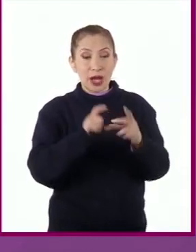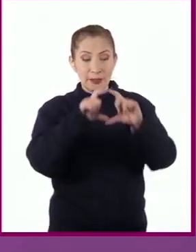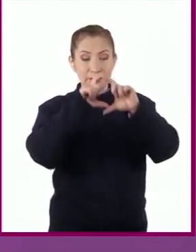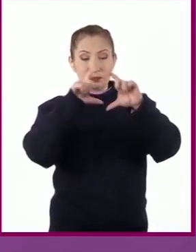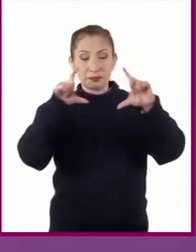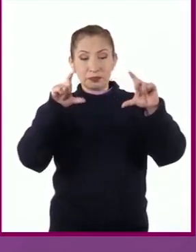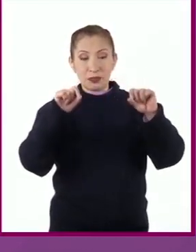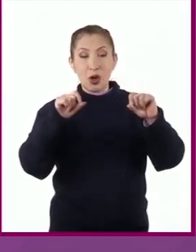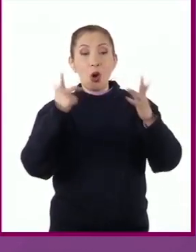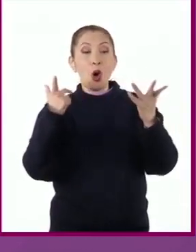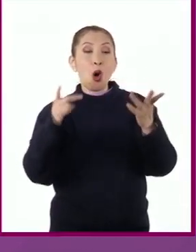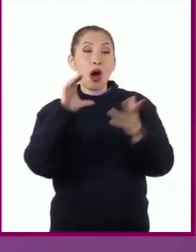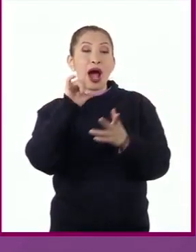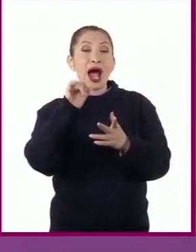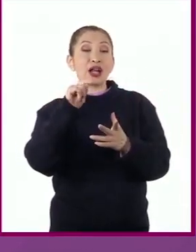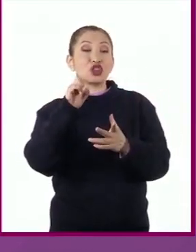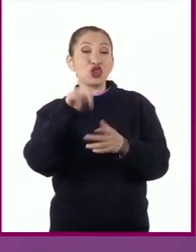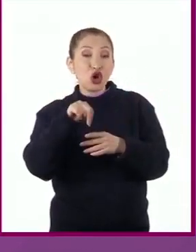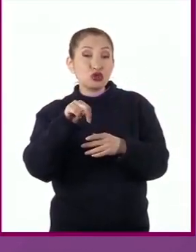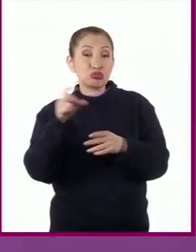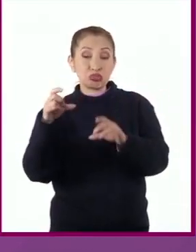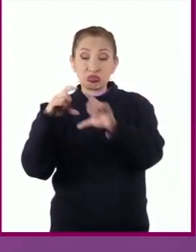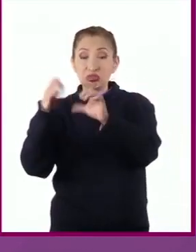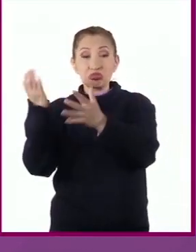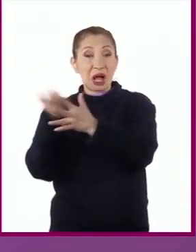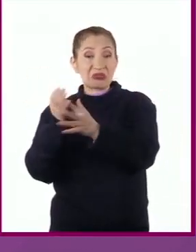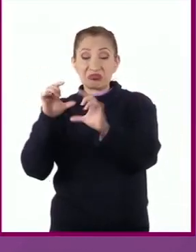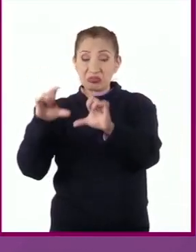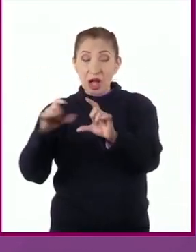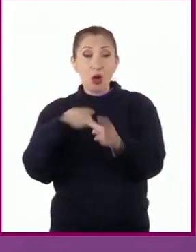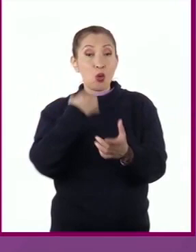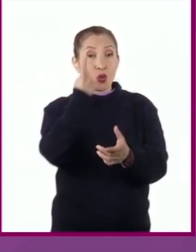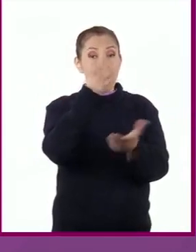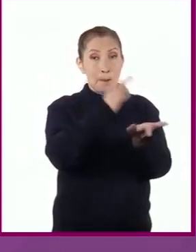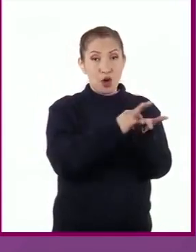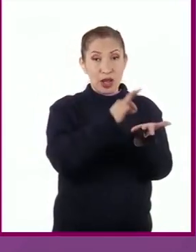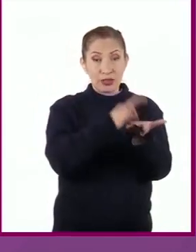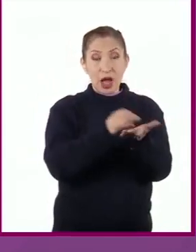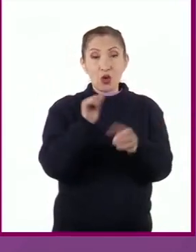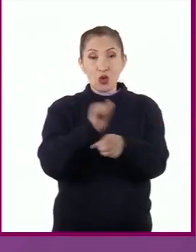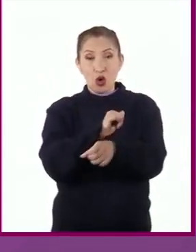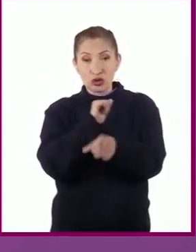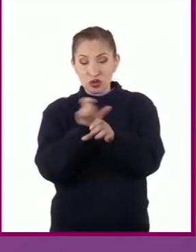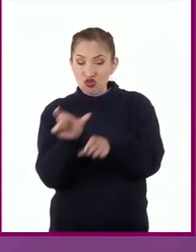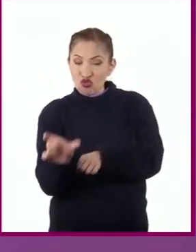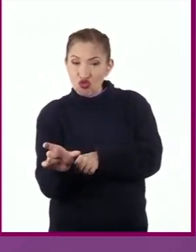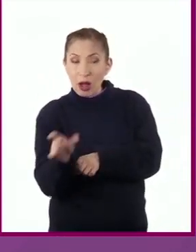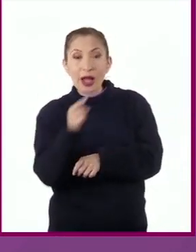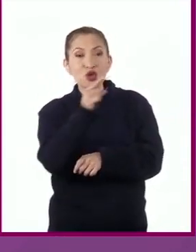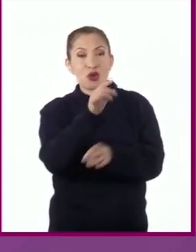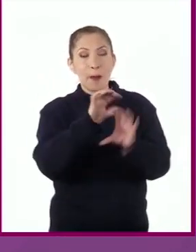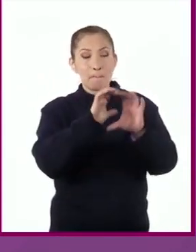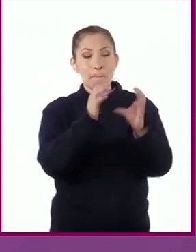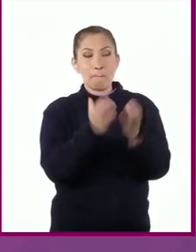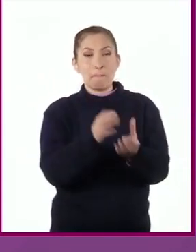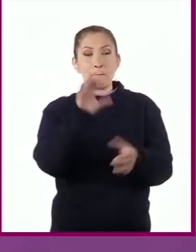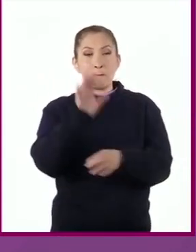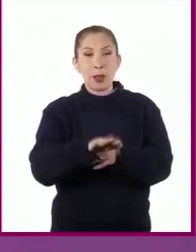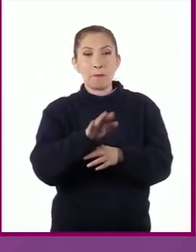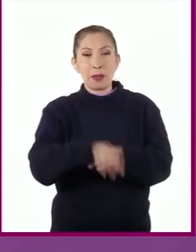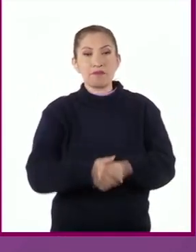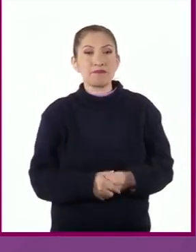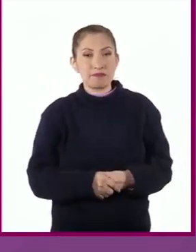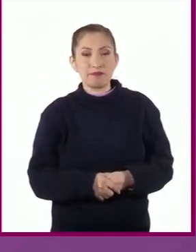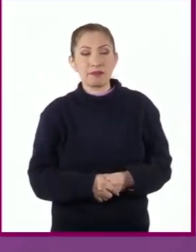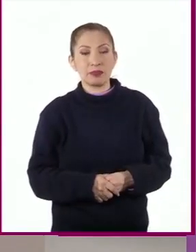tarjeta o un pedazo de cartón o cartulina, una moneda, un carrito y una pelota.